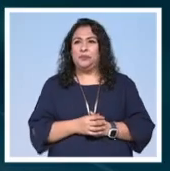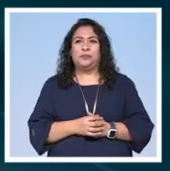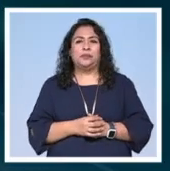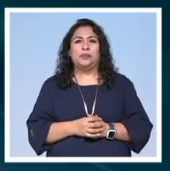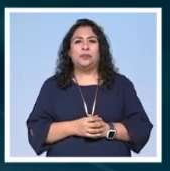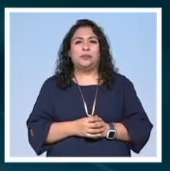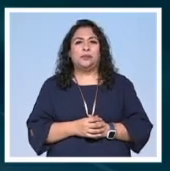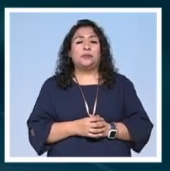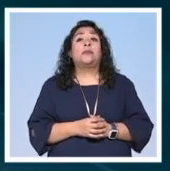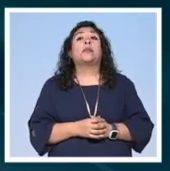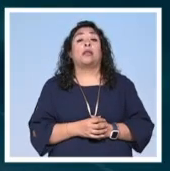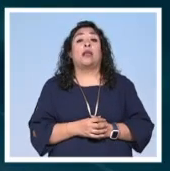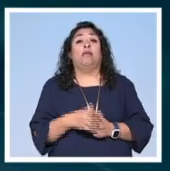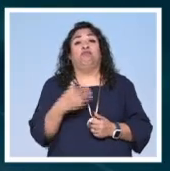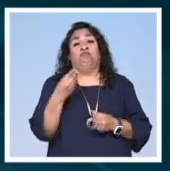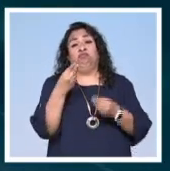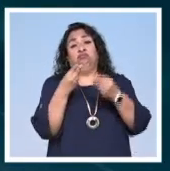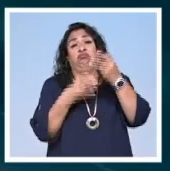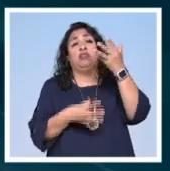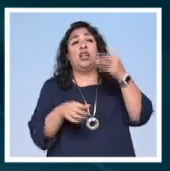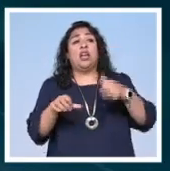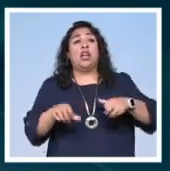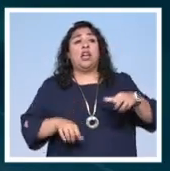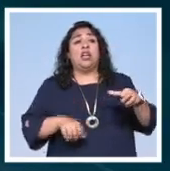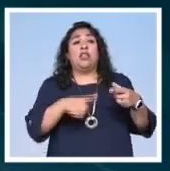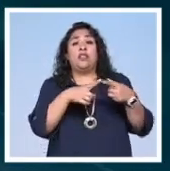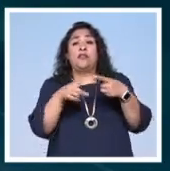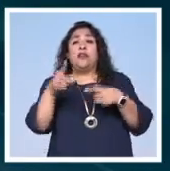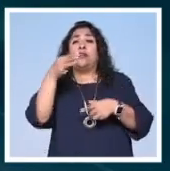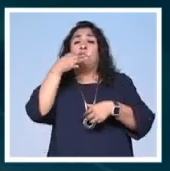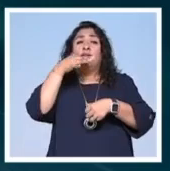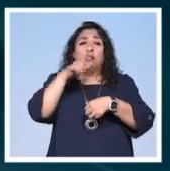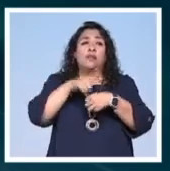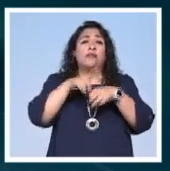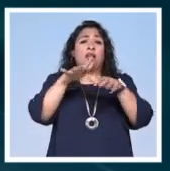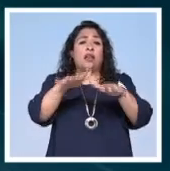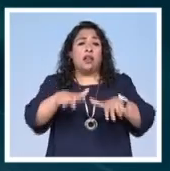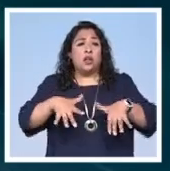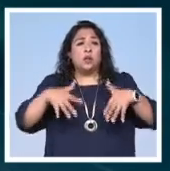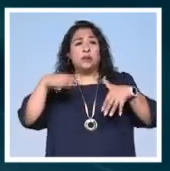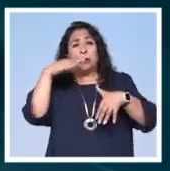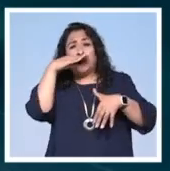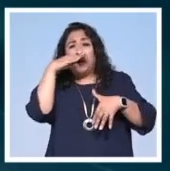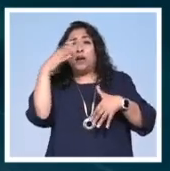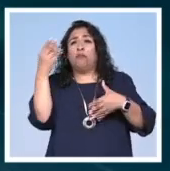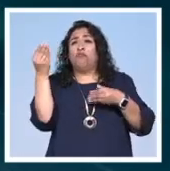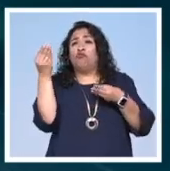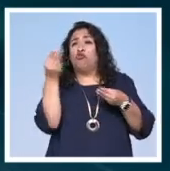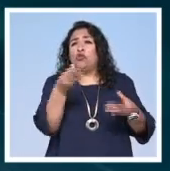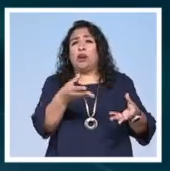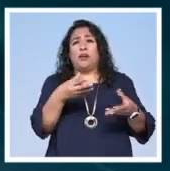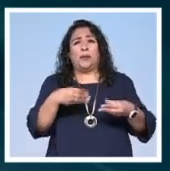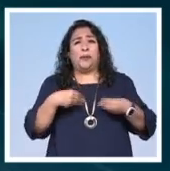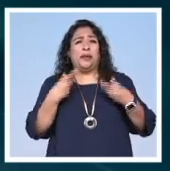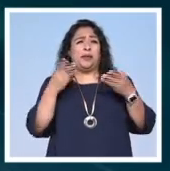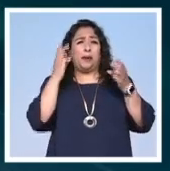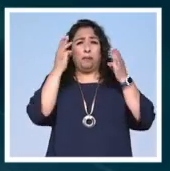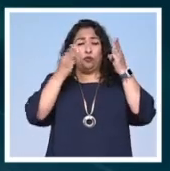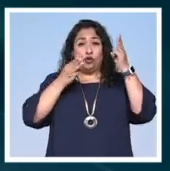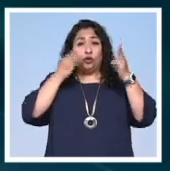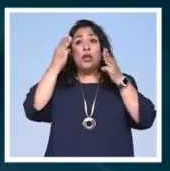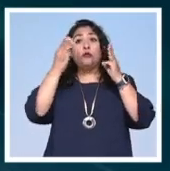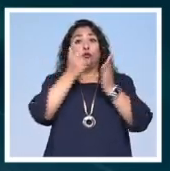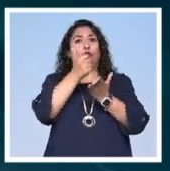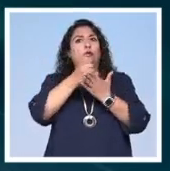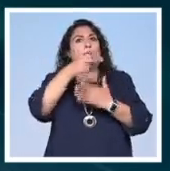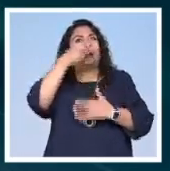París por su amplia oferta de actividades que incluye festivales conciertos gratuitos y enriquecida por su vida museística